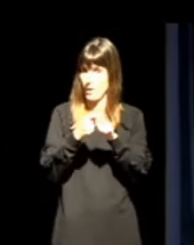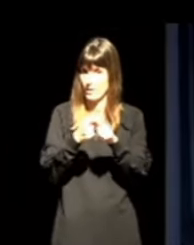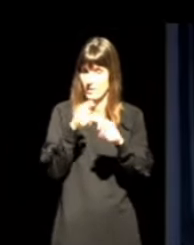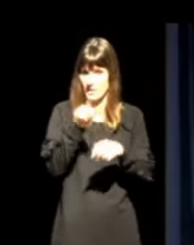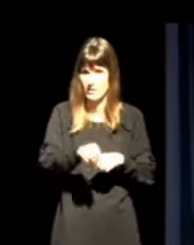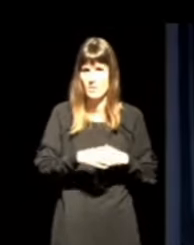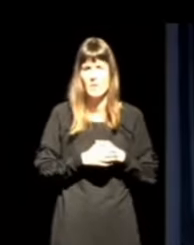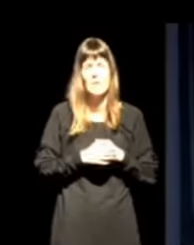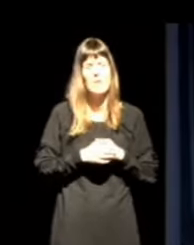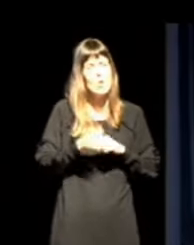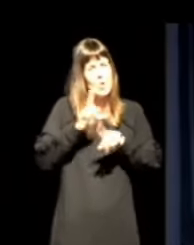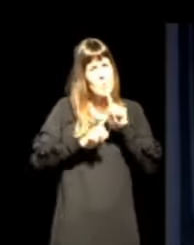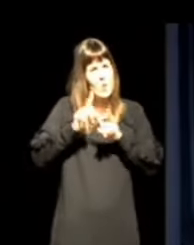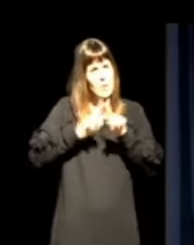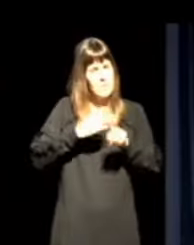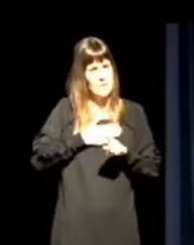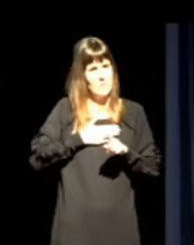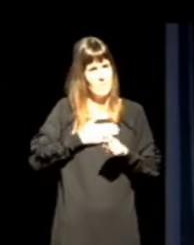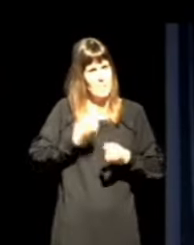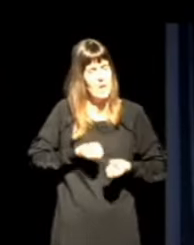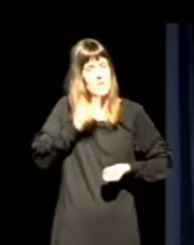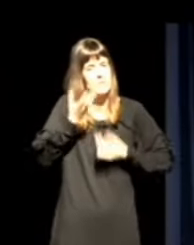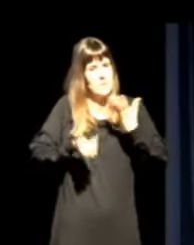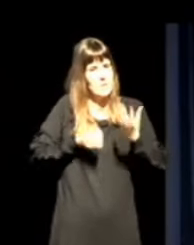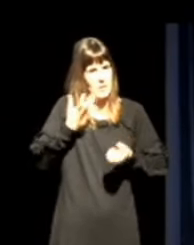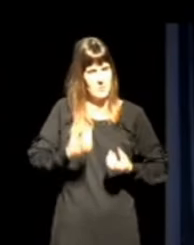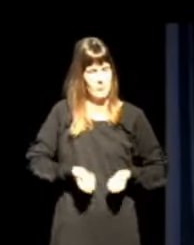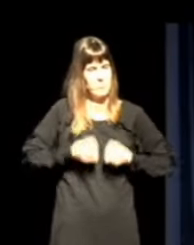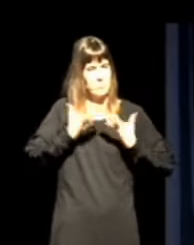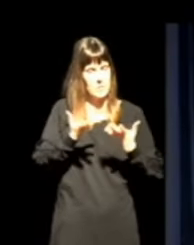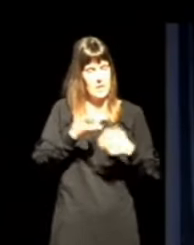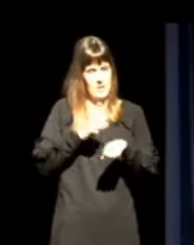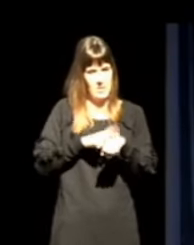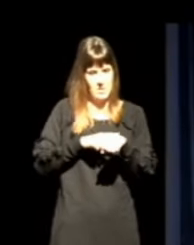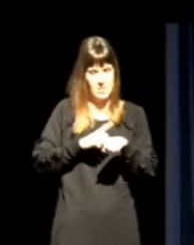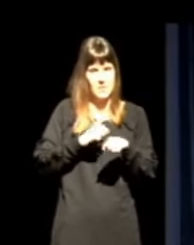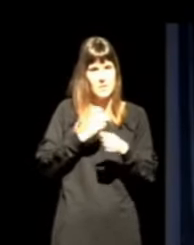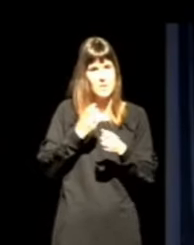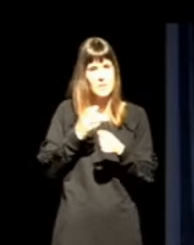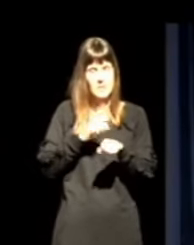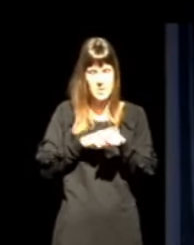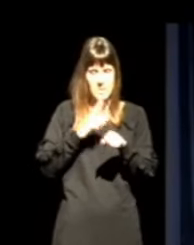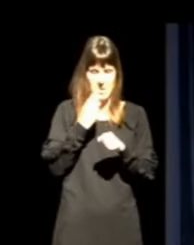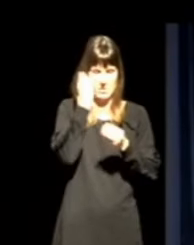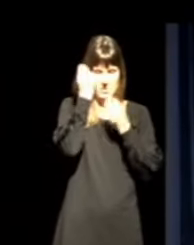Hablar de los conflictos, expresarse, darse un tiempo antes de hablar del conflicto